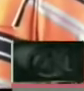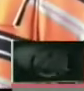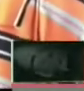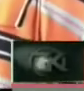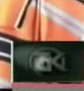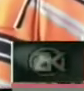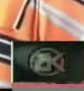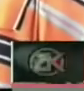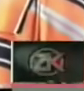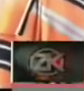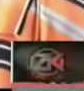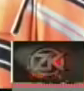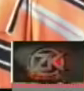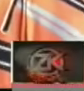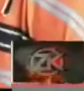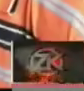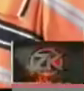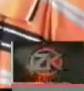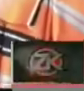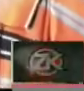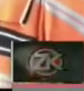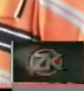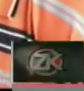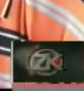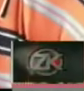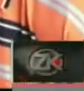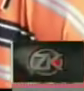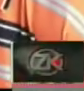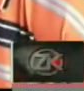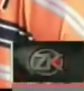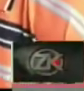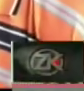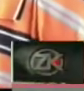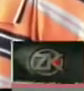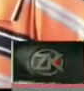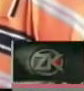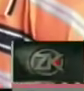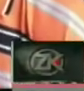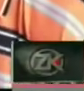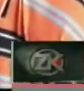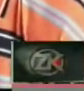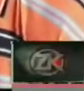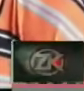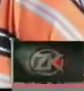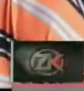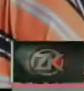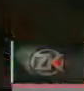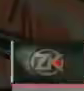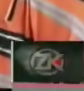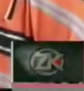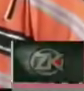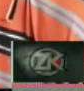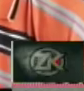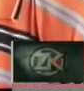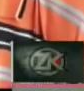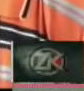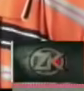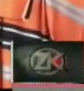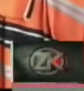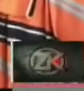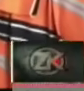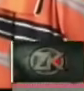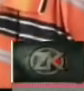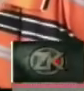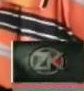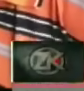Alexi Moya, Jesús Kiki Roa, Omar Cermeño, campeón mundial. Pero